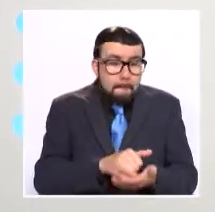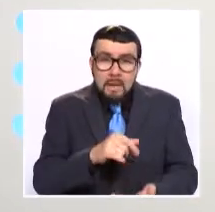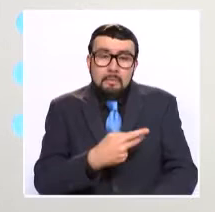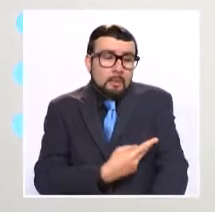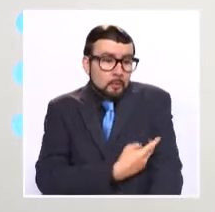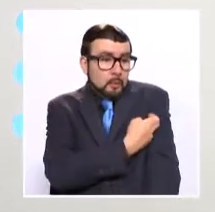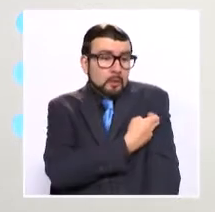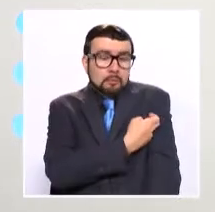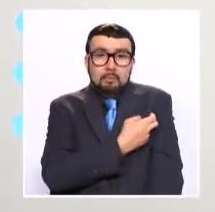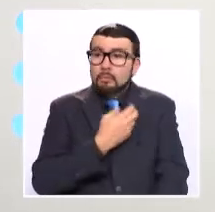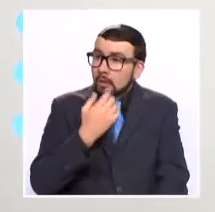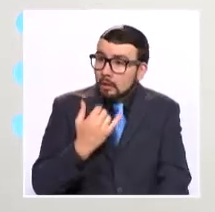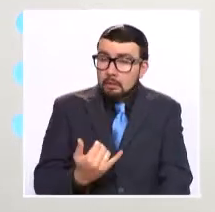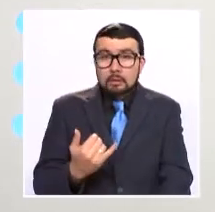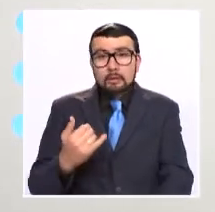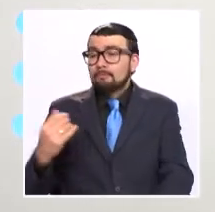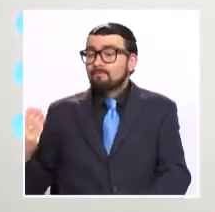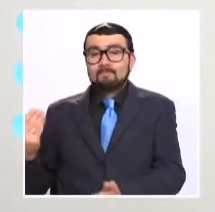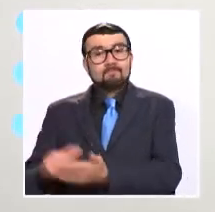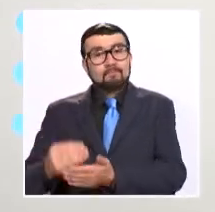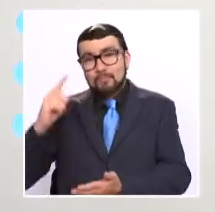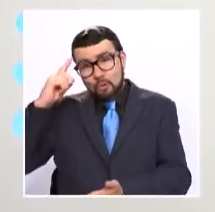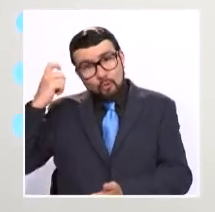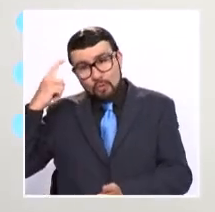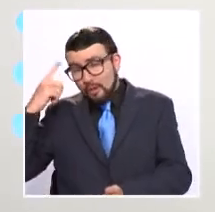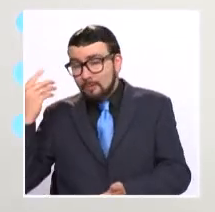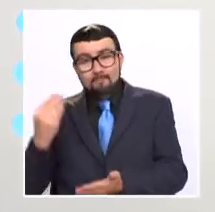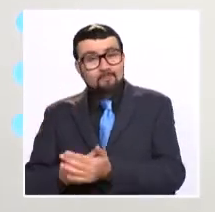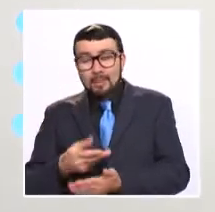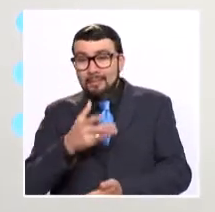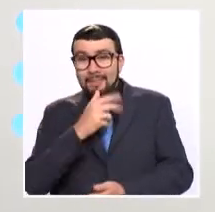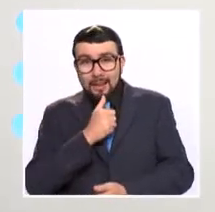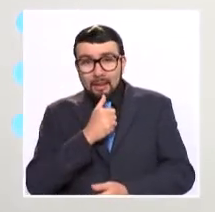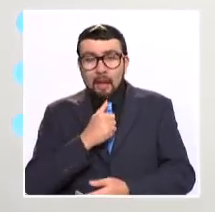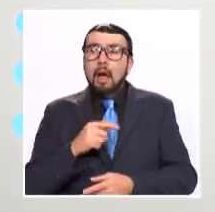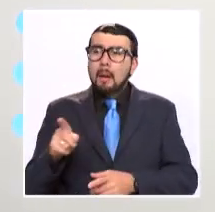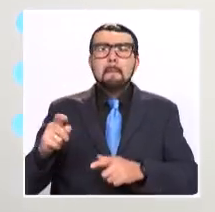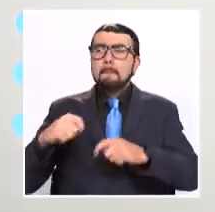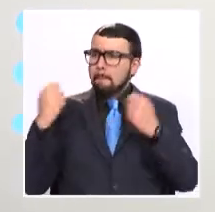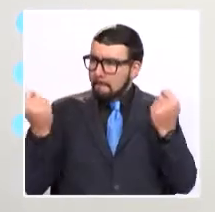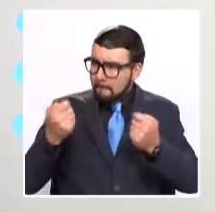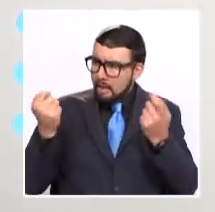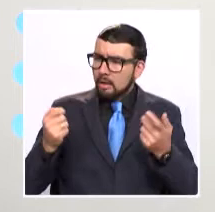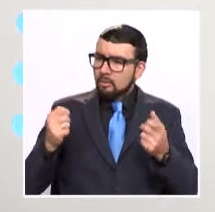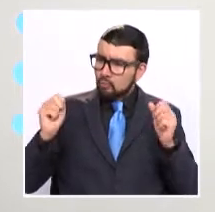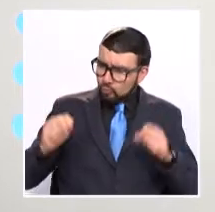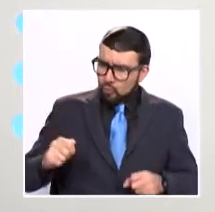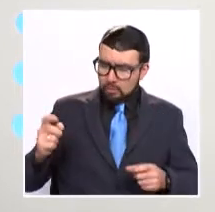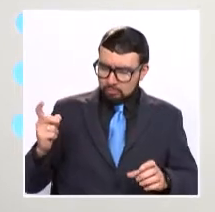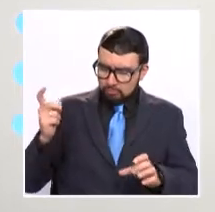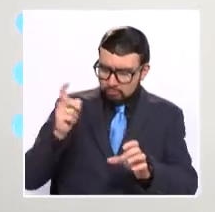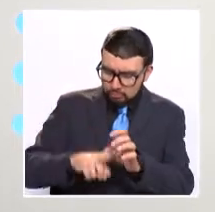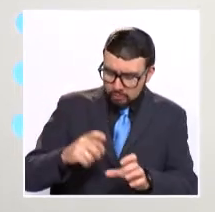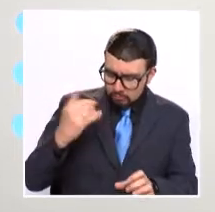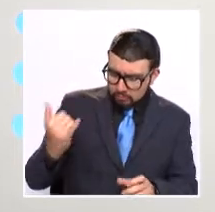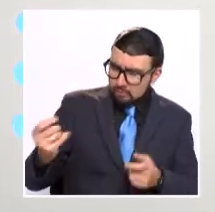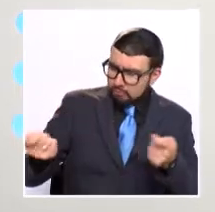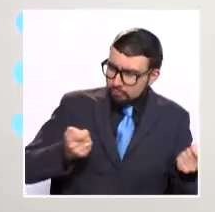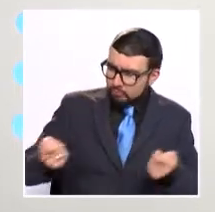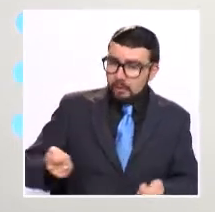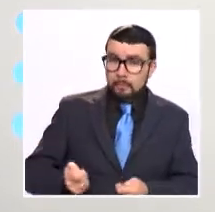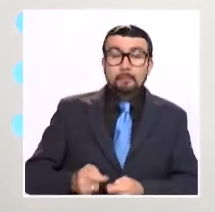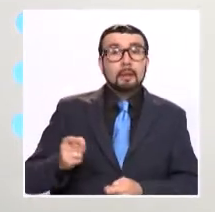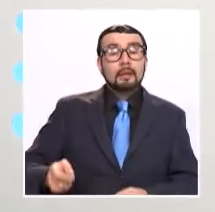que ya no nos la cubre el sistema básico gratuito, es comercial, yo puedo acceder a ella, pero es de forma tal